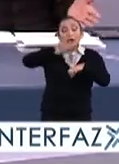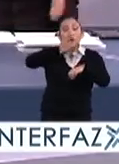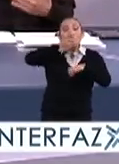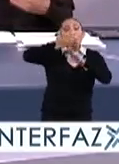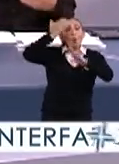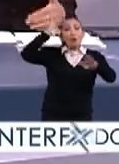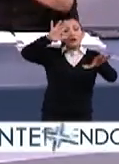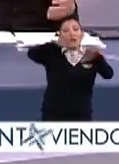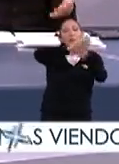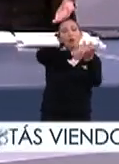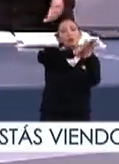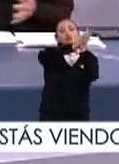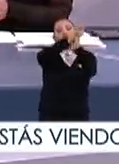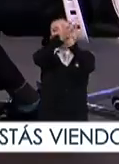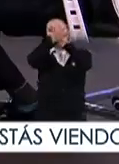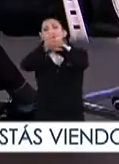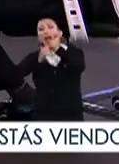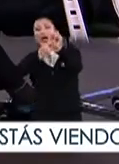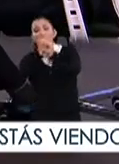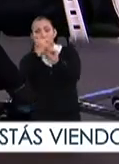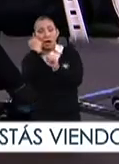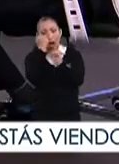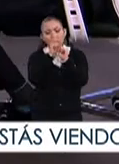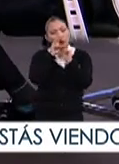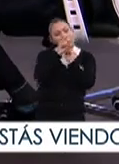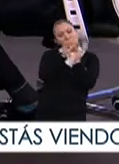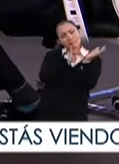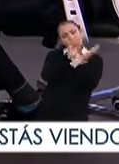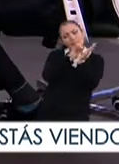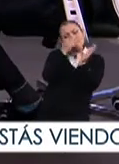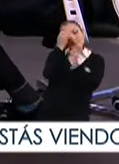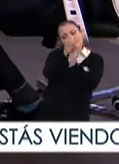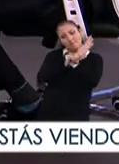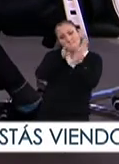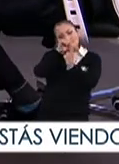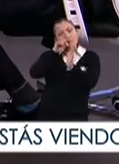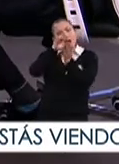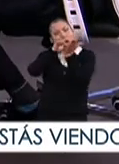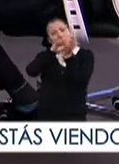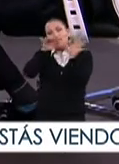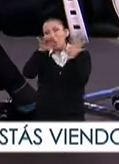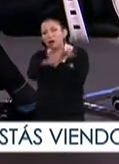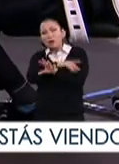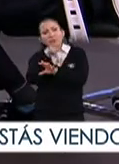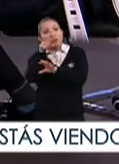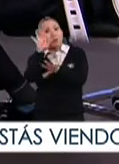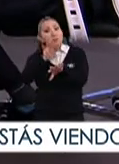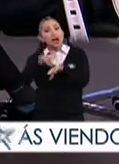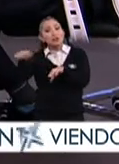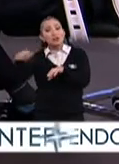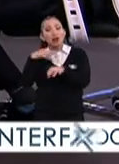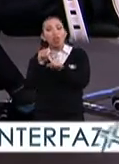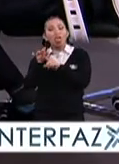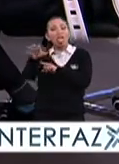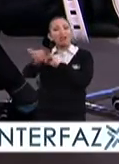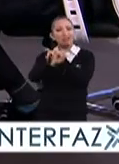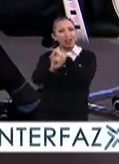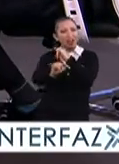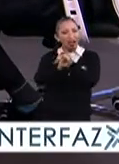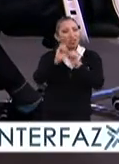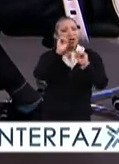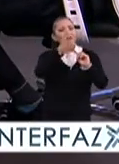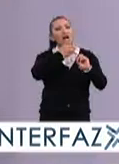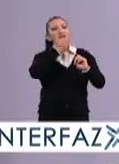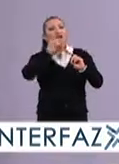pues va cambiando conforme van los años, ¿no? Dice que en los pocos años que han realizado este documental ha cambiado muchísimo, sobre todo por la influencia del internet o